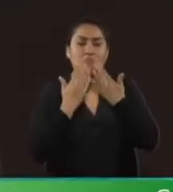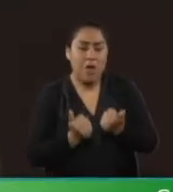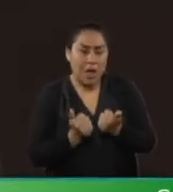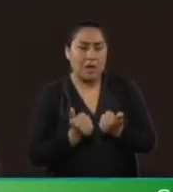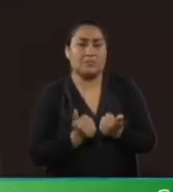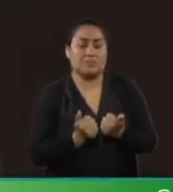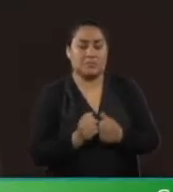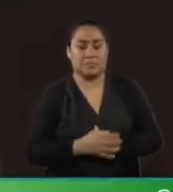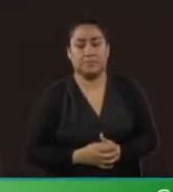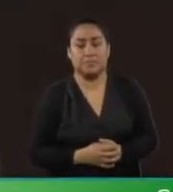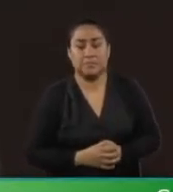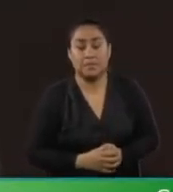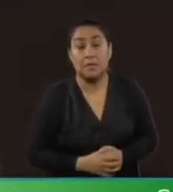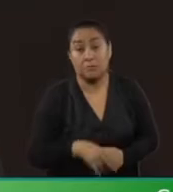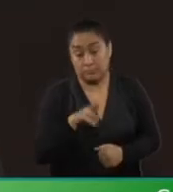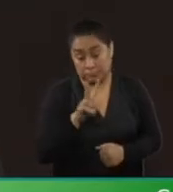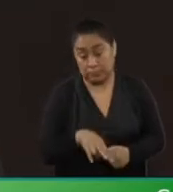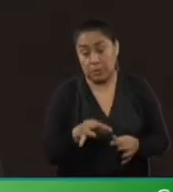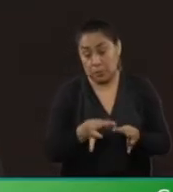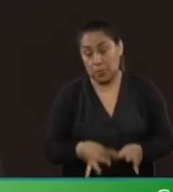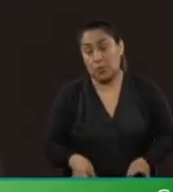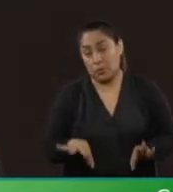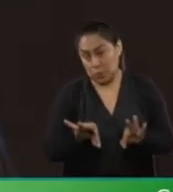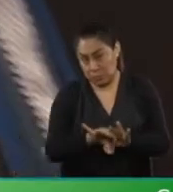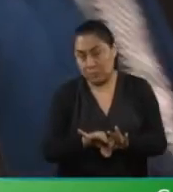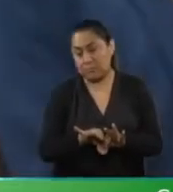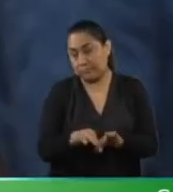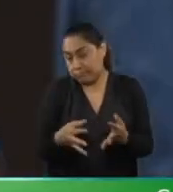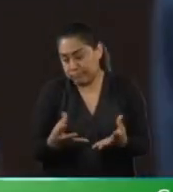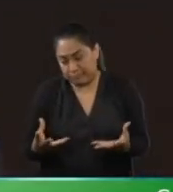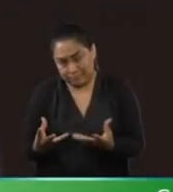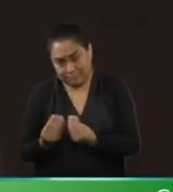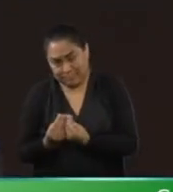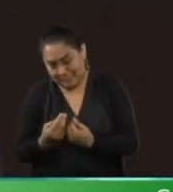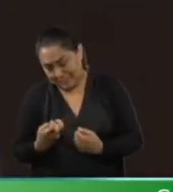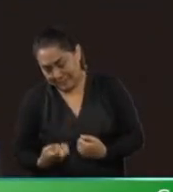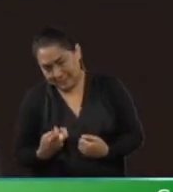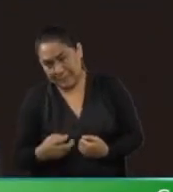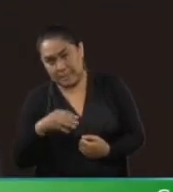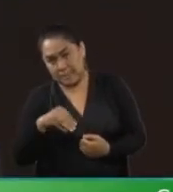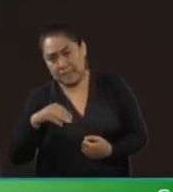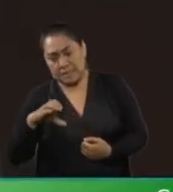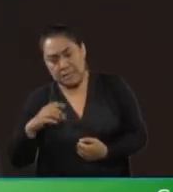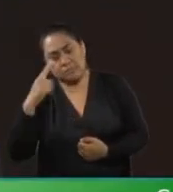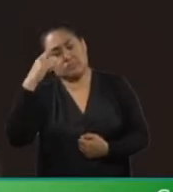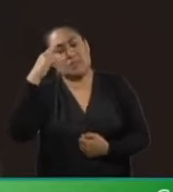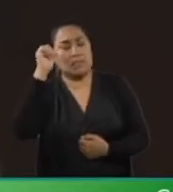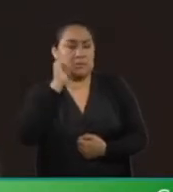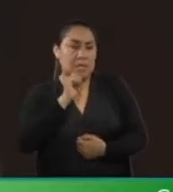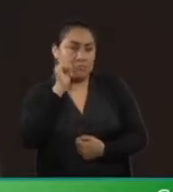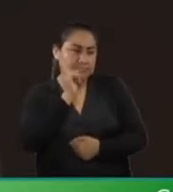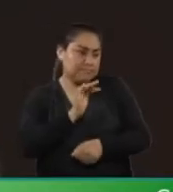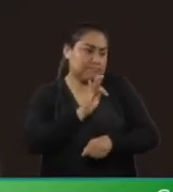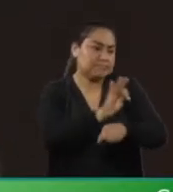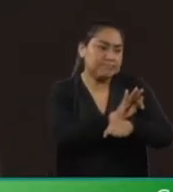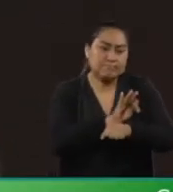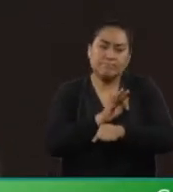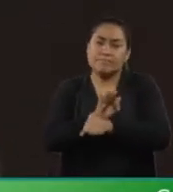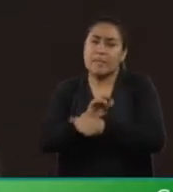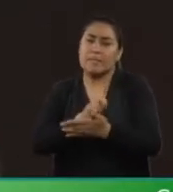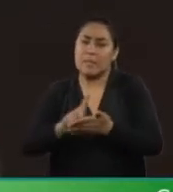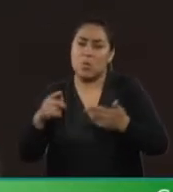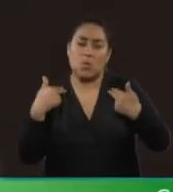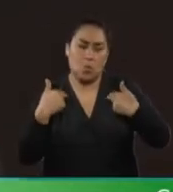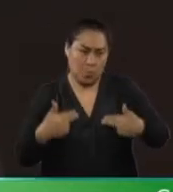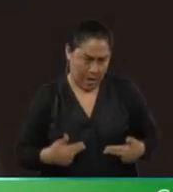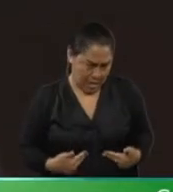legal. Es importante reiterar que la Bancada Naranja siempre ha trabajado por los derechos humanos, pero